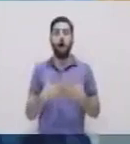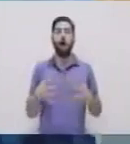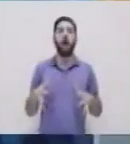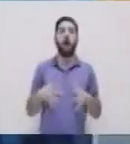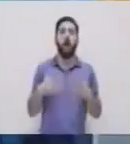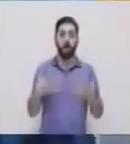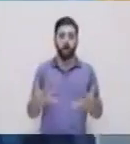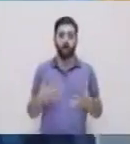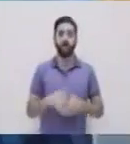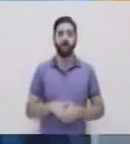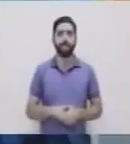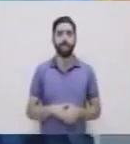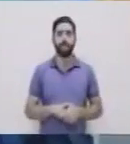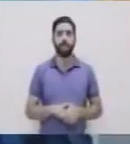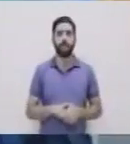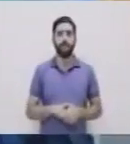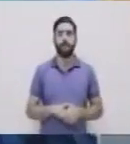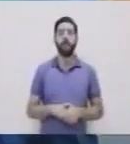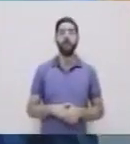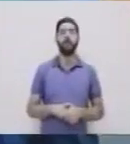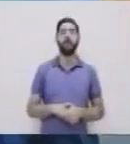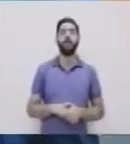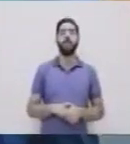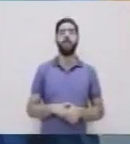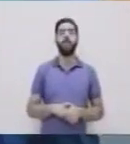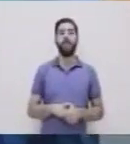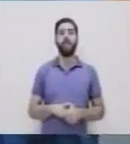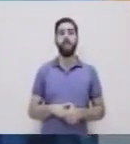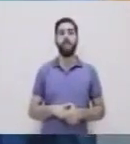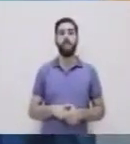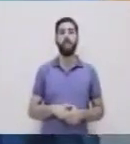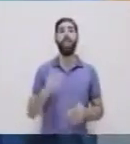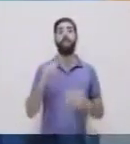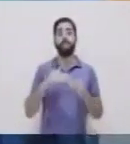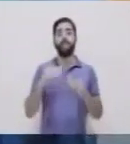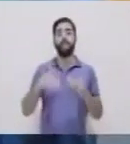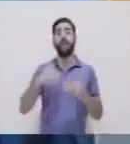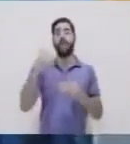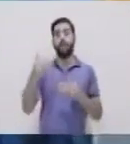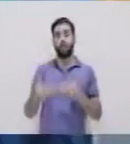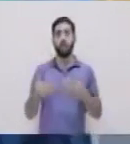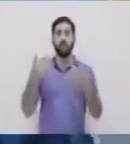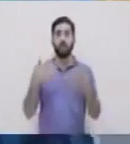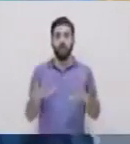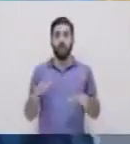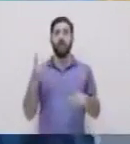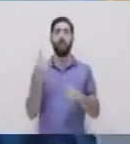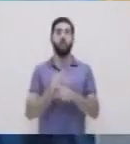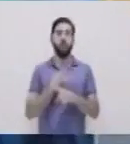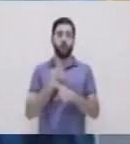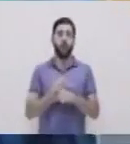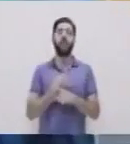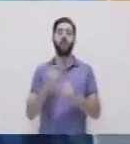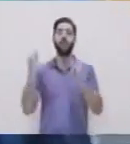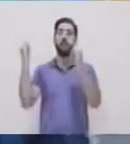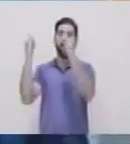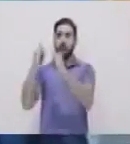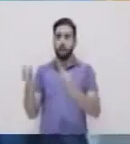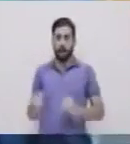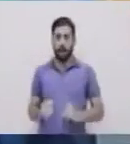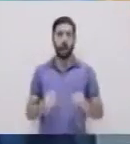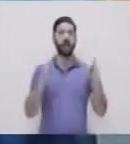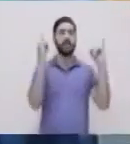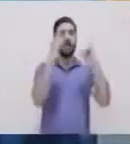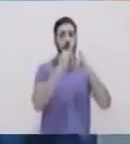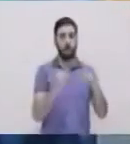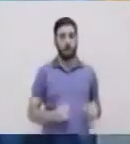características. Y podemos indicar que era un lenguaje de forma oral. Sí. Luego ya utilizaron ciertas imágenes y